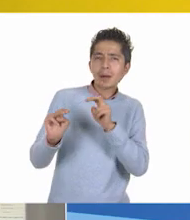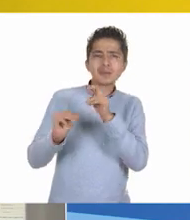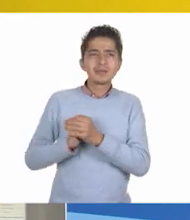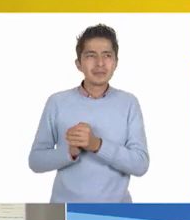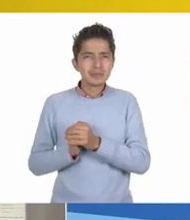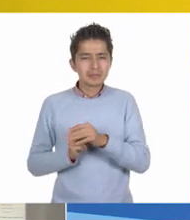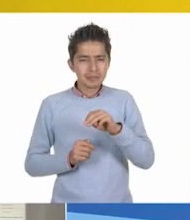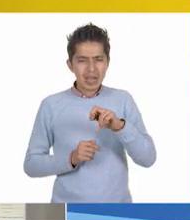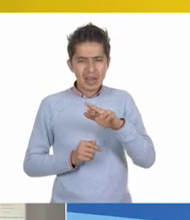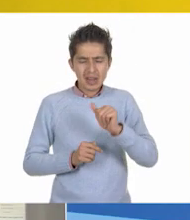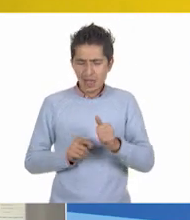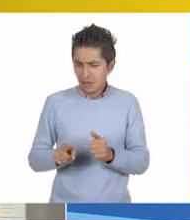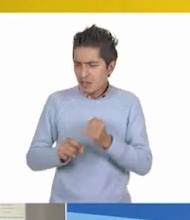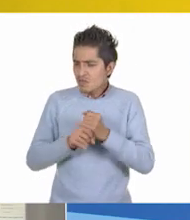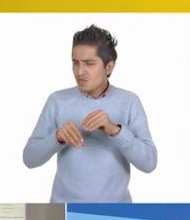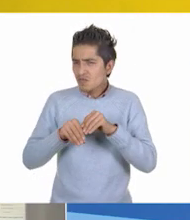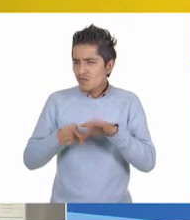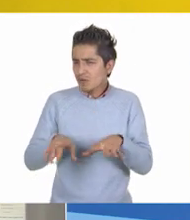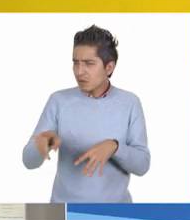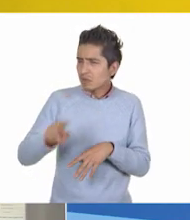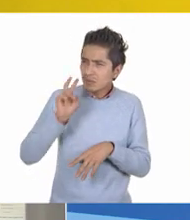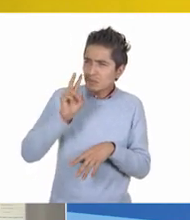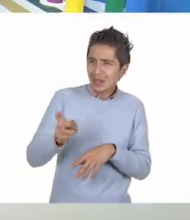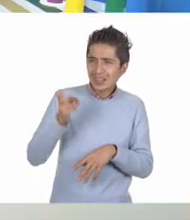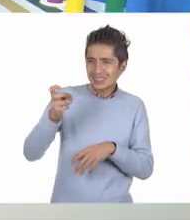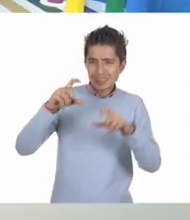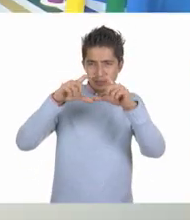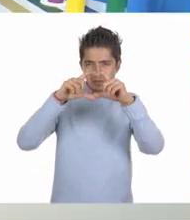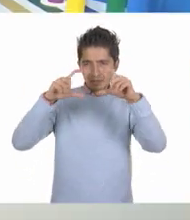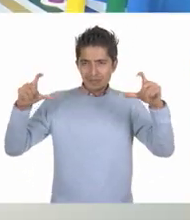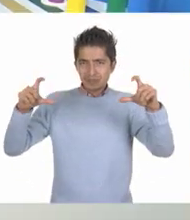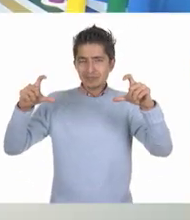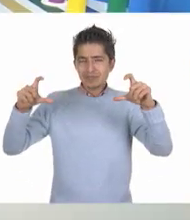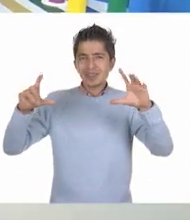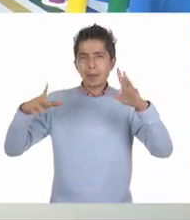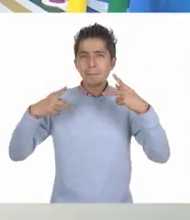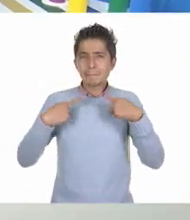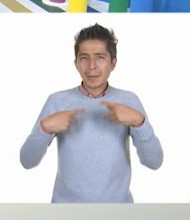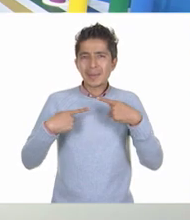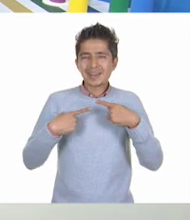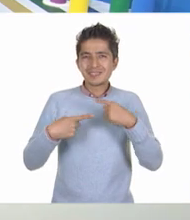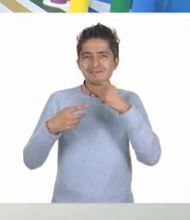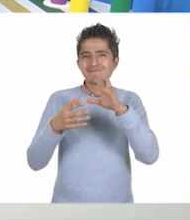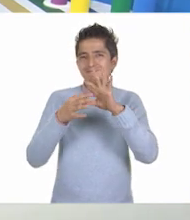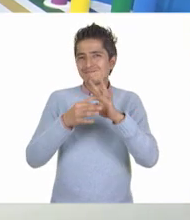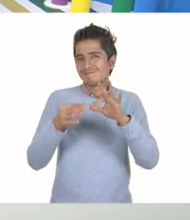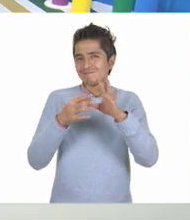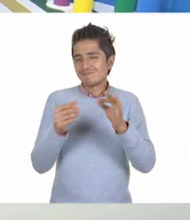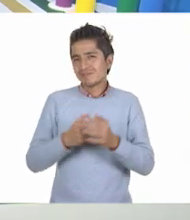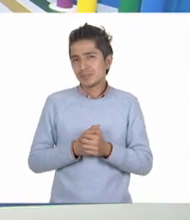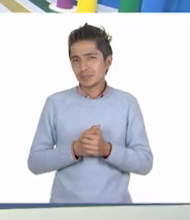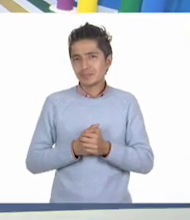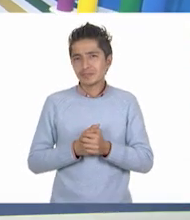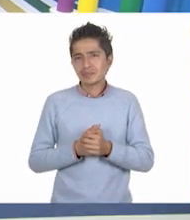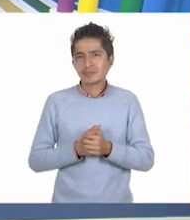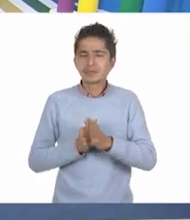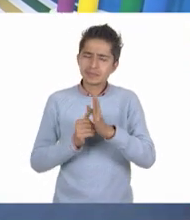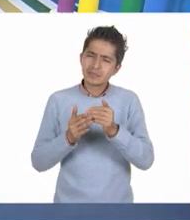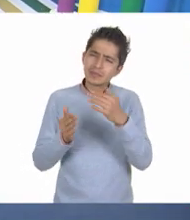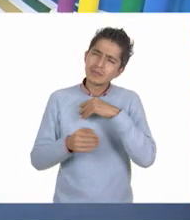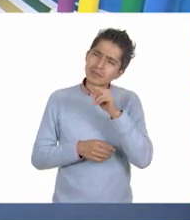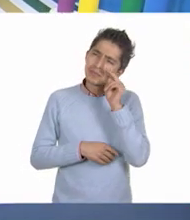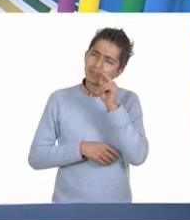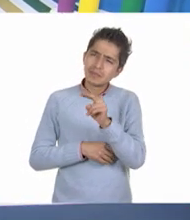María, ¿qué información te aporta este fragmento sobre los personajes que menciona? Pues